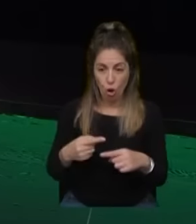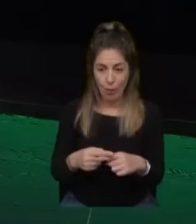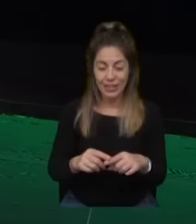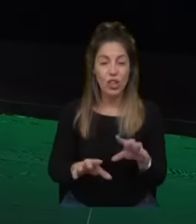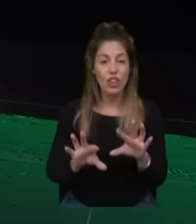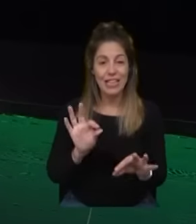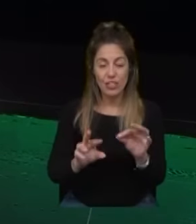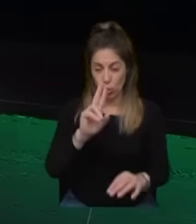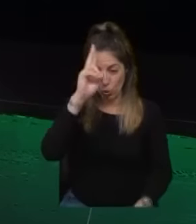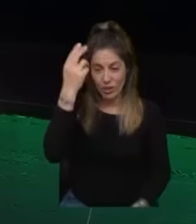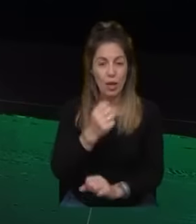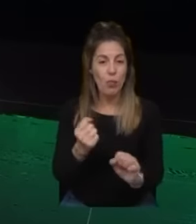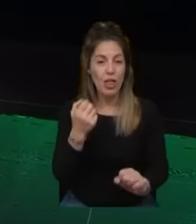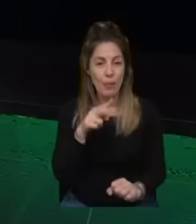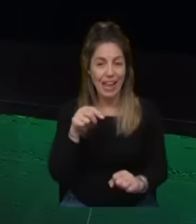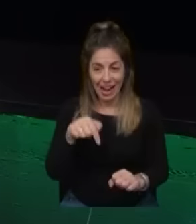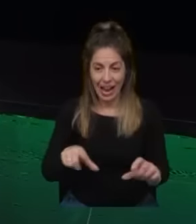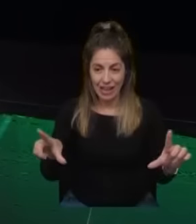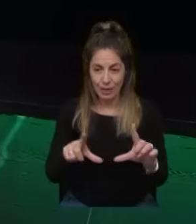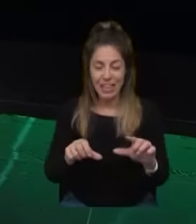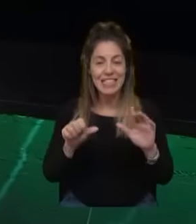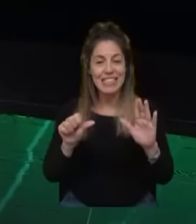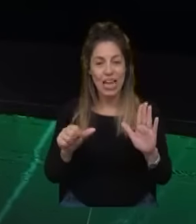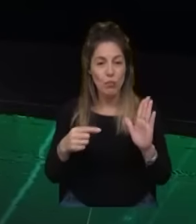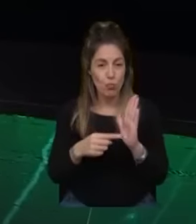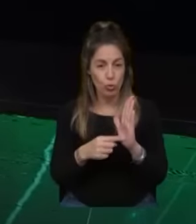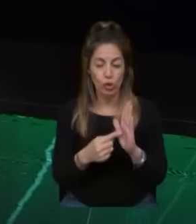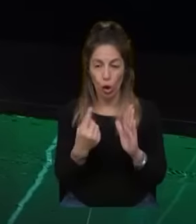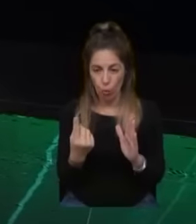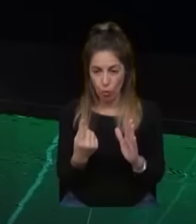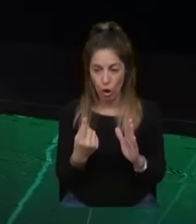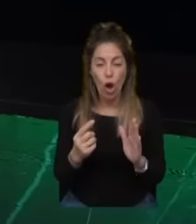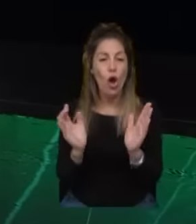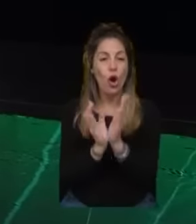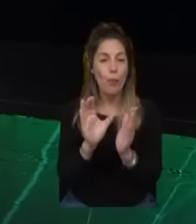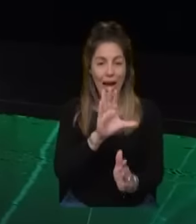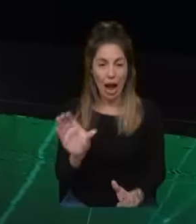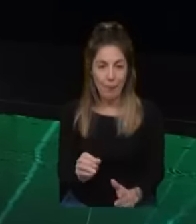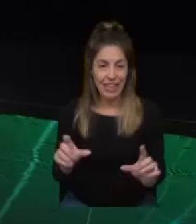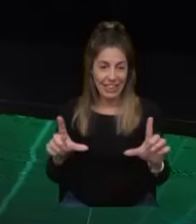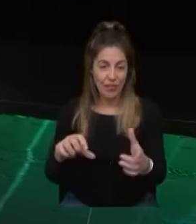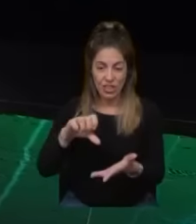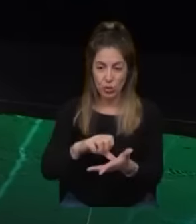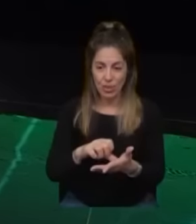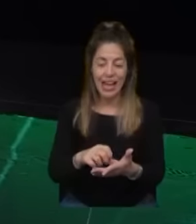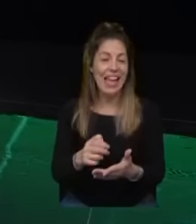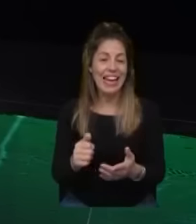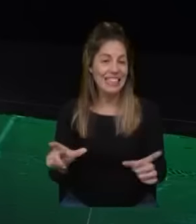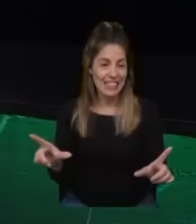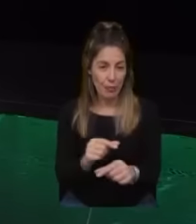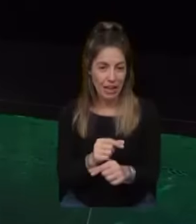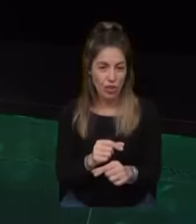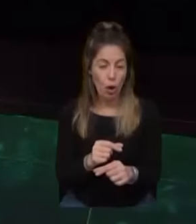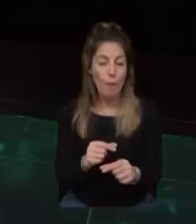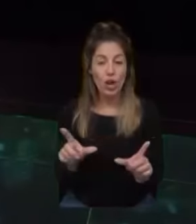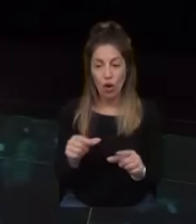Celeste se van a poder ver aquí, en nuestra pantalla, en el 6.1 de aire, la Copa América por TV Ciudad. Estamos prácticamente en el final, pero nos vamos a